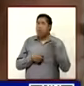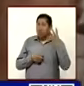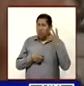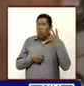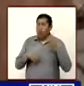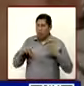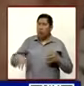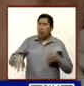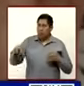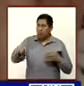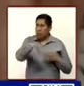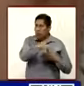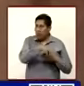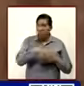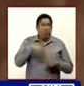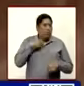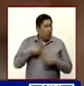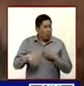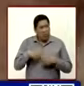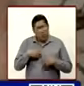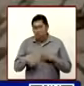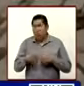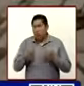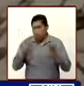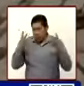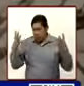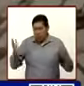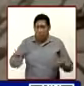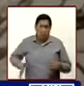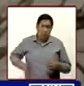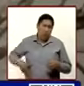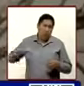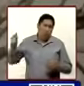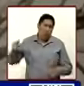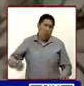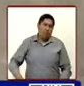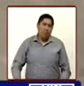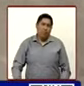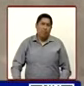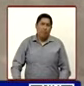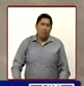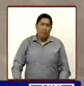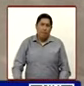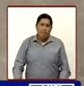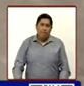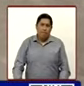4 zonas, donde estamos notificando, estamos sociabilizando.